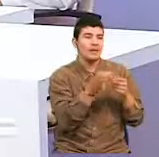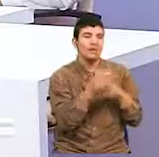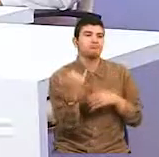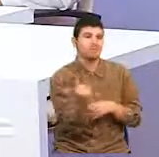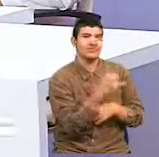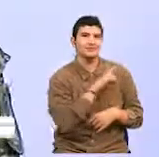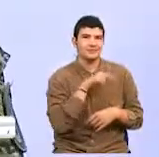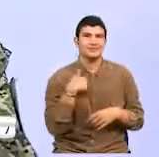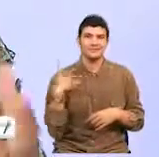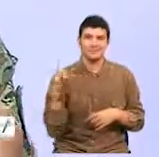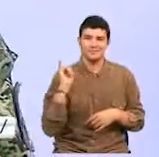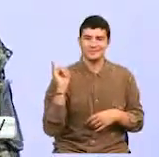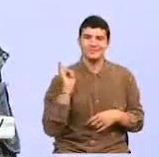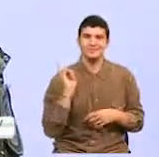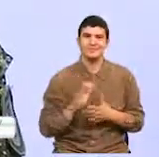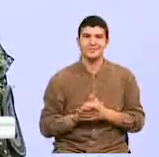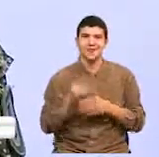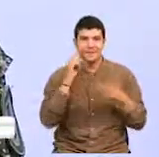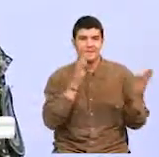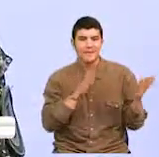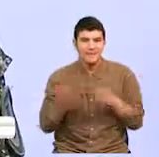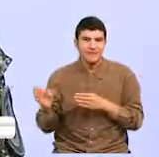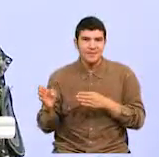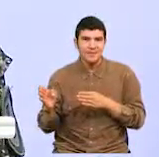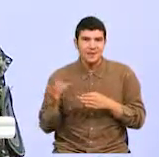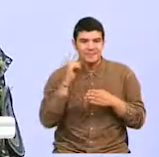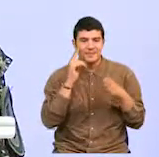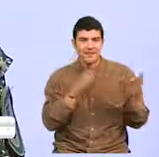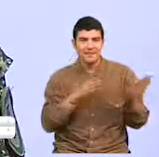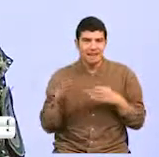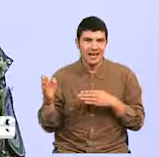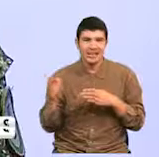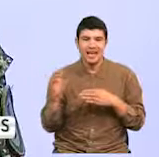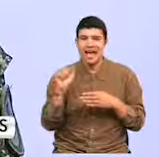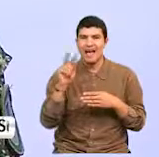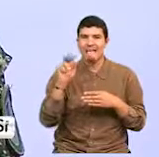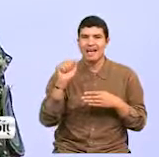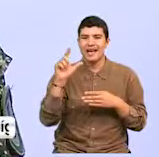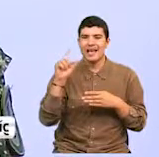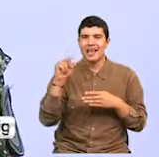presencia. Dentro del famoso plan Avalancha que te estoy diciendo en varias oportunidades,